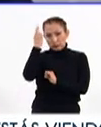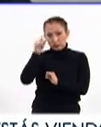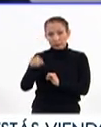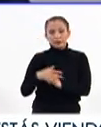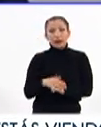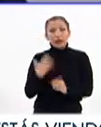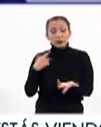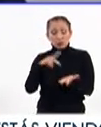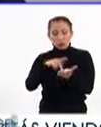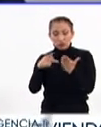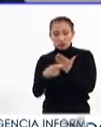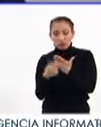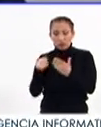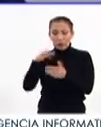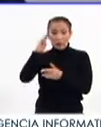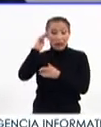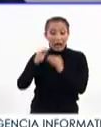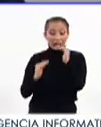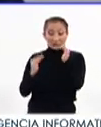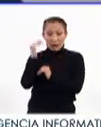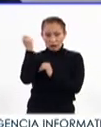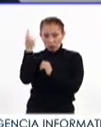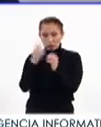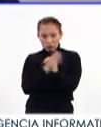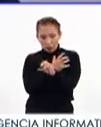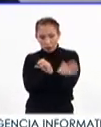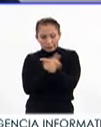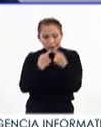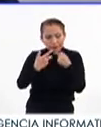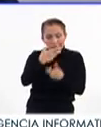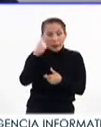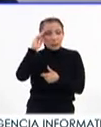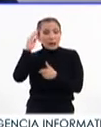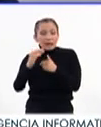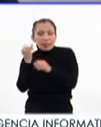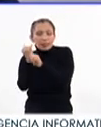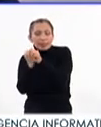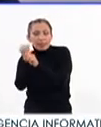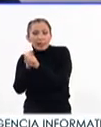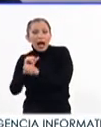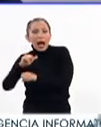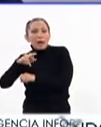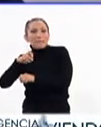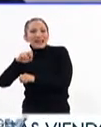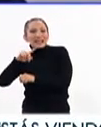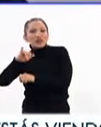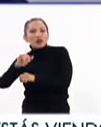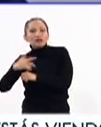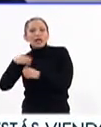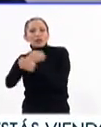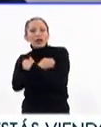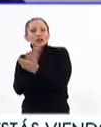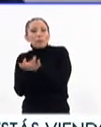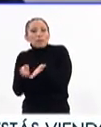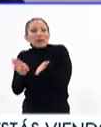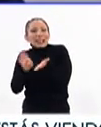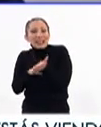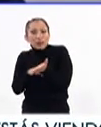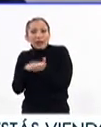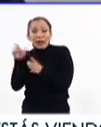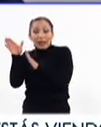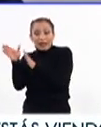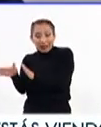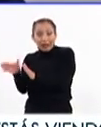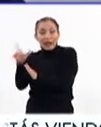un proyecto de maestría con algunos colegas, que es la maestría en estudios amerindios y educación bilingüe, de la que